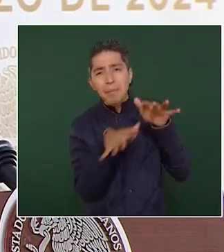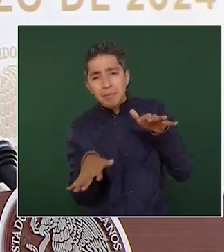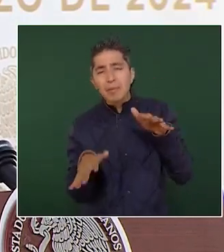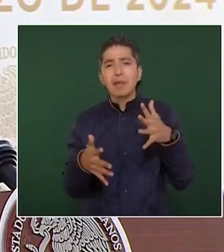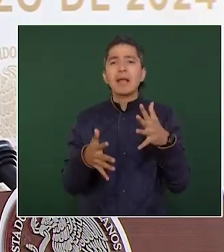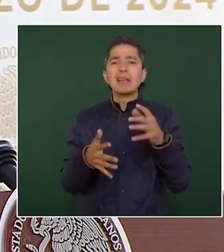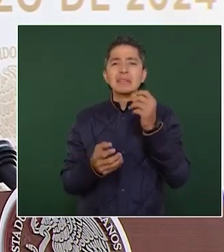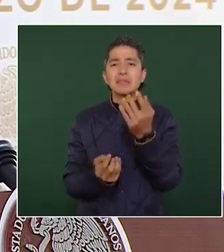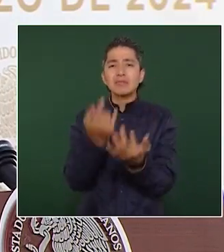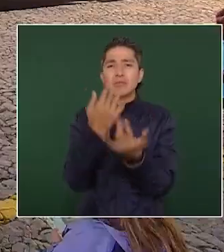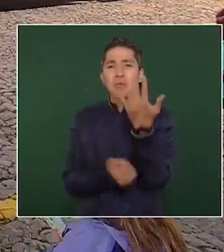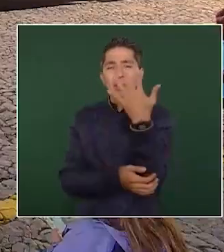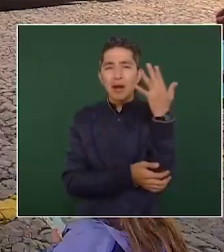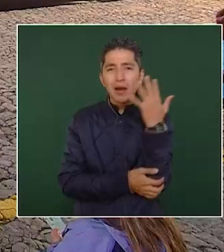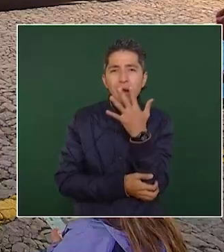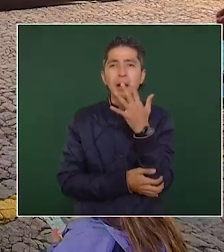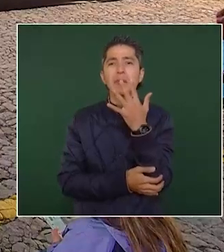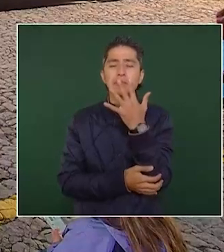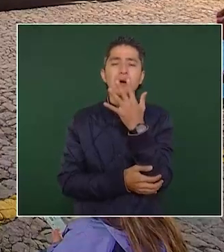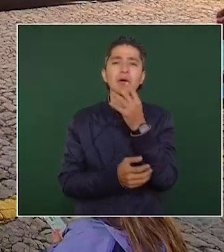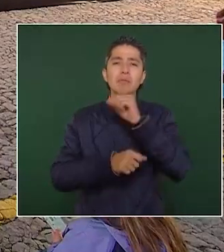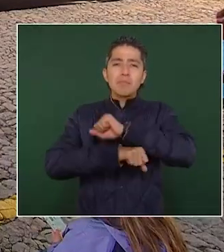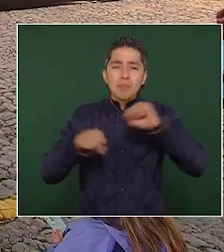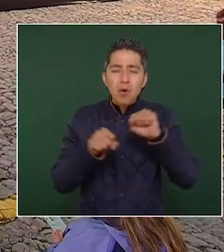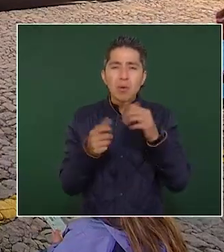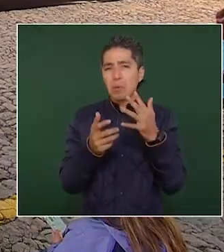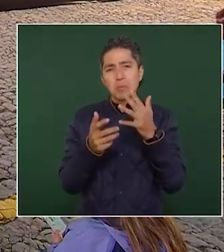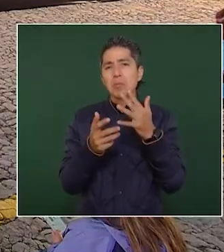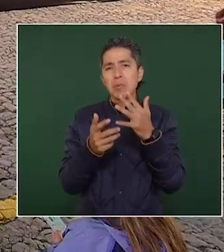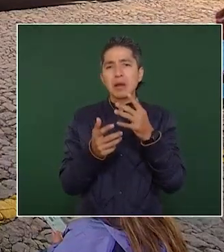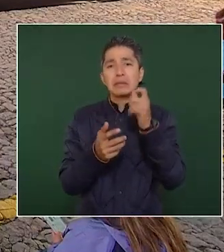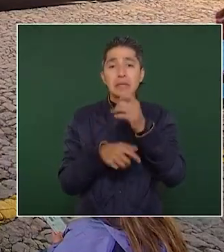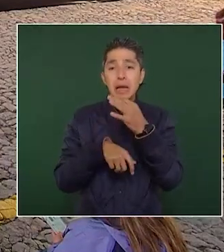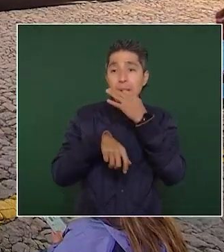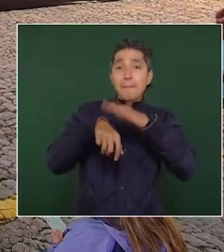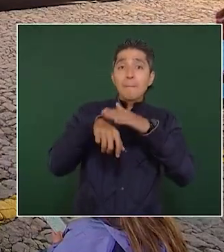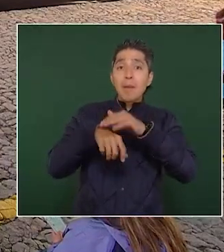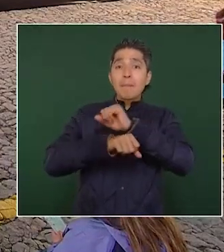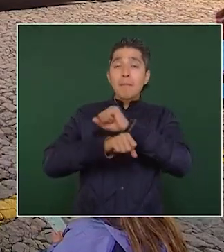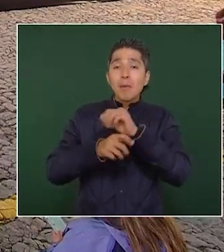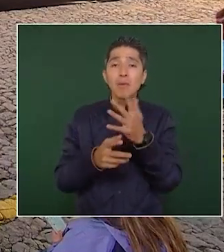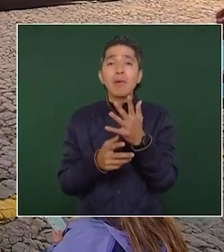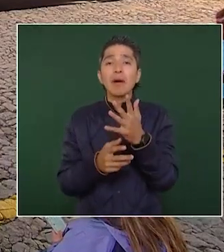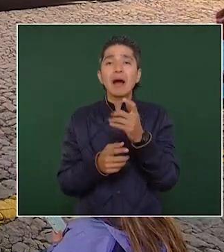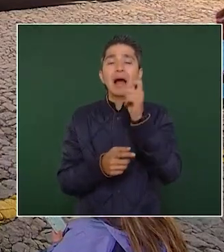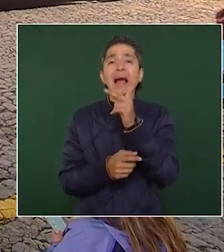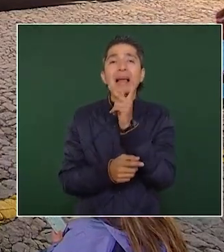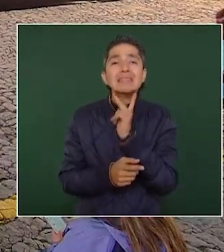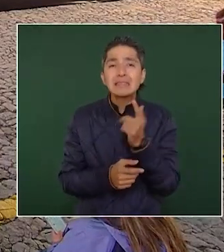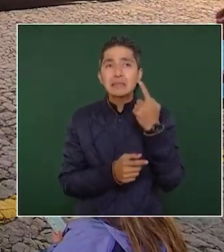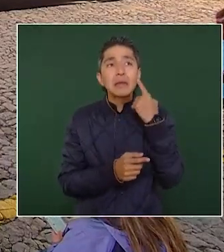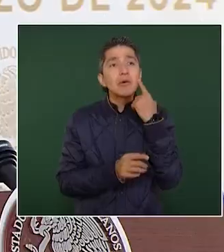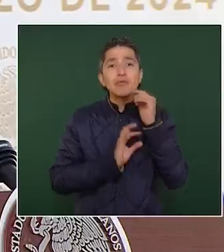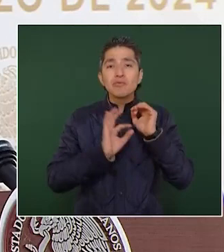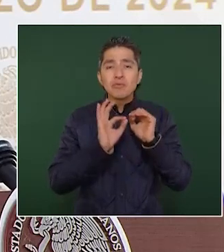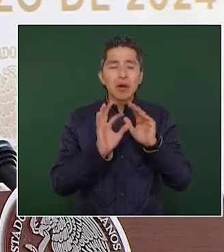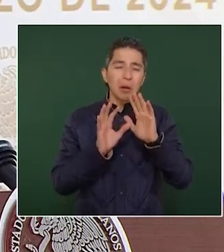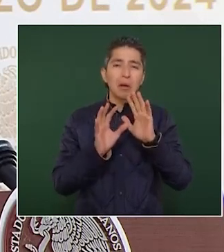incendios forestales, urbanos, explosiones, amenazas de bomba, fugas de gas, accidentes.